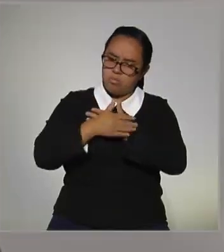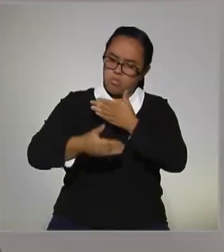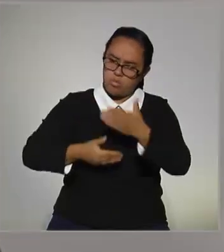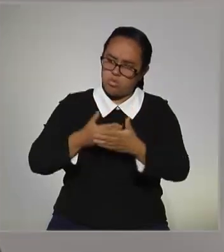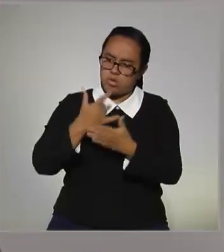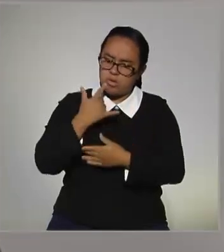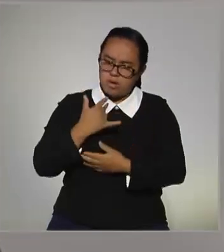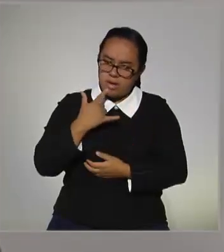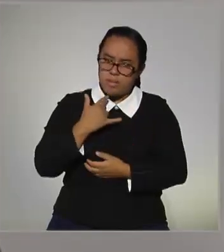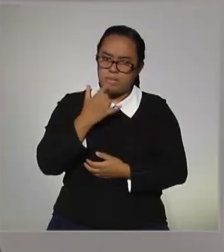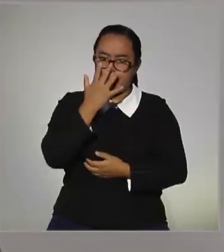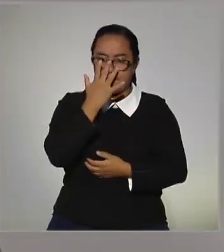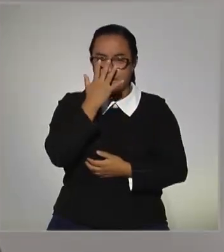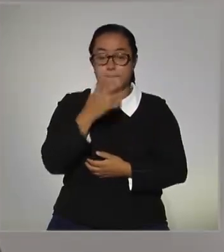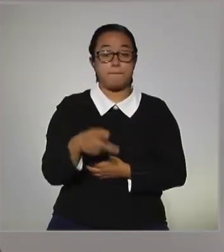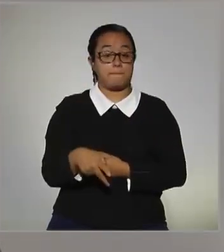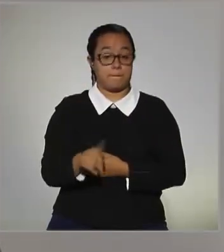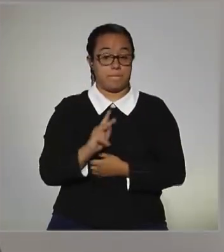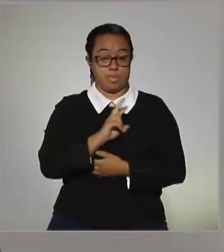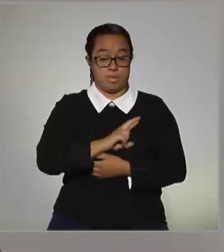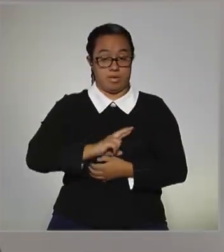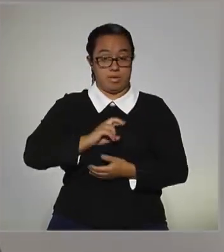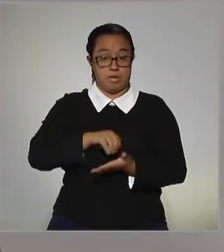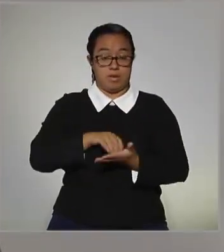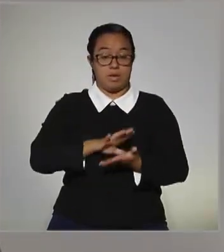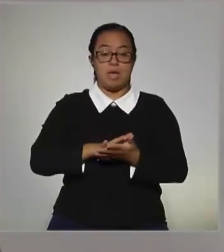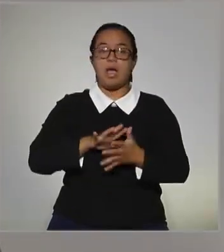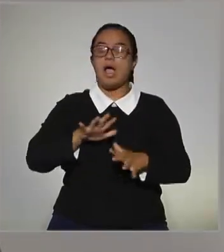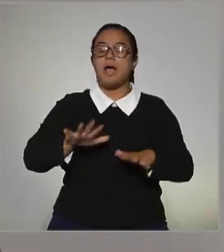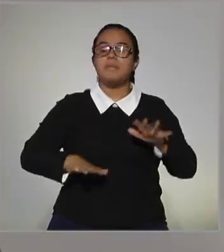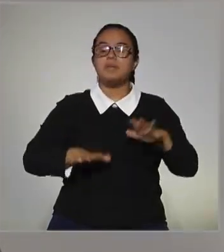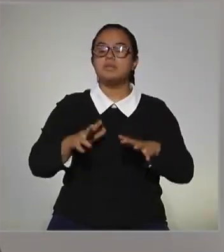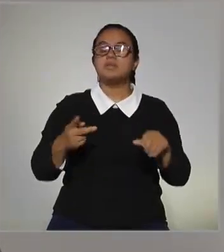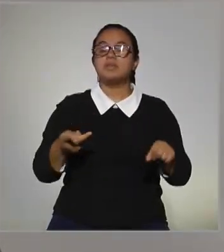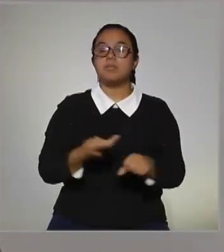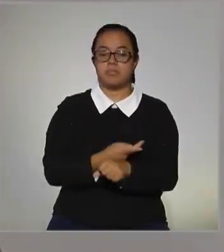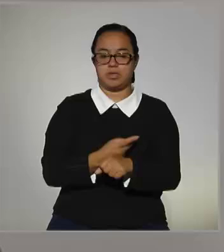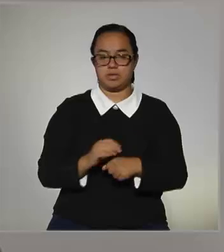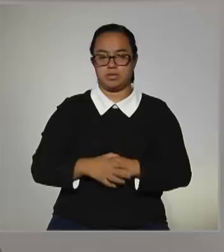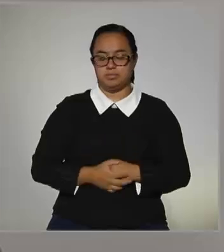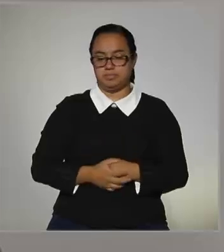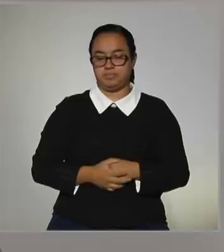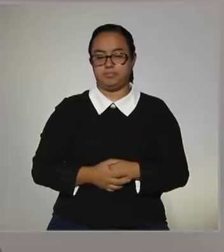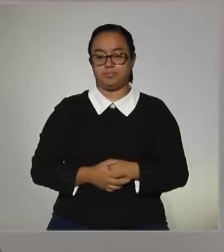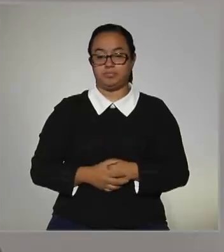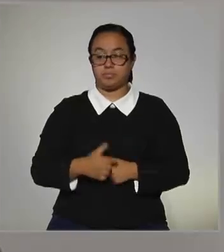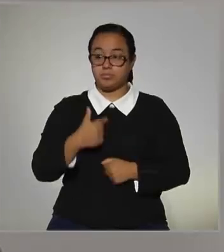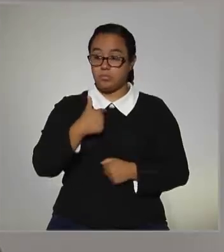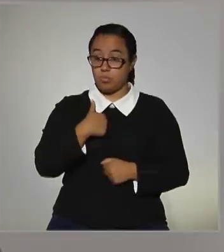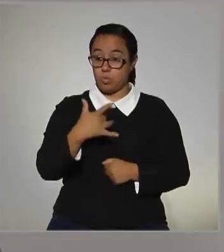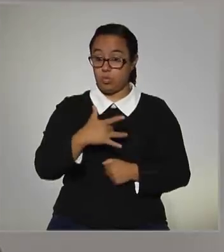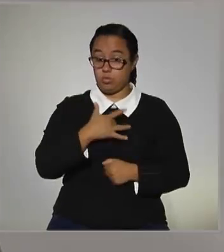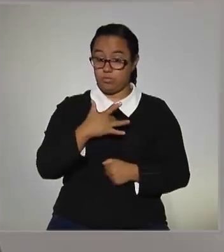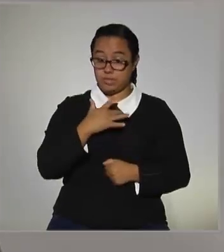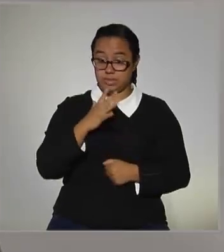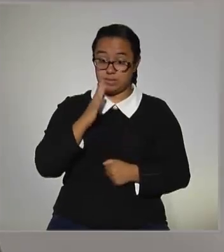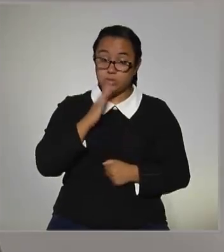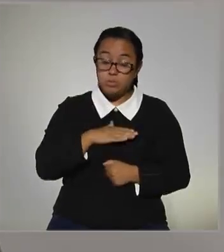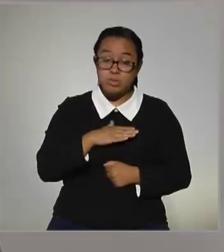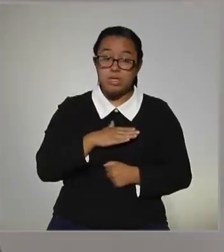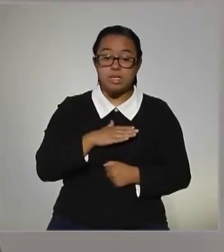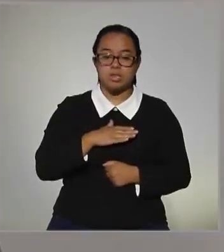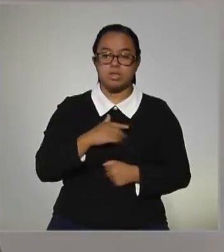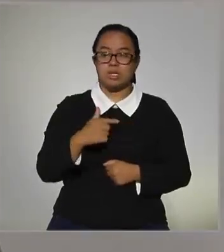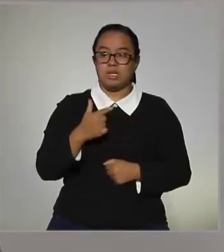afectuosa. Sin embargo, en el resentimiento, muchas veces lo que uno ve es que ese afecto que me causa malestar no me